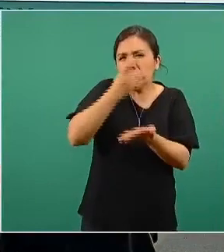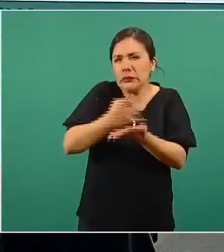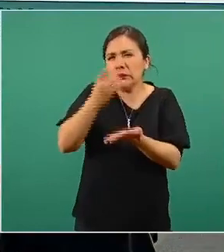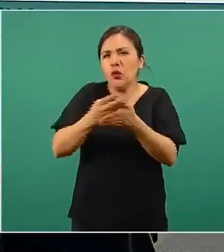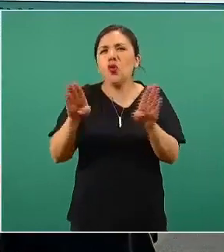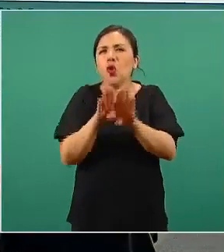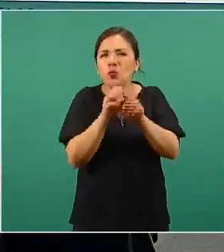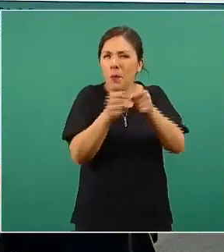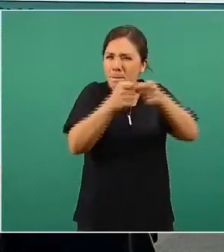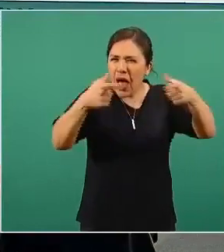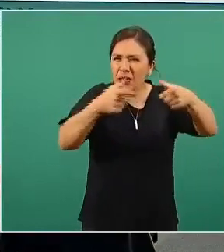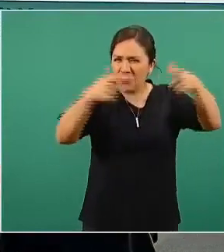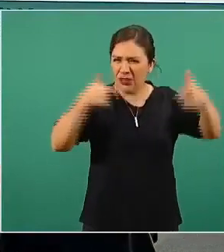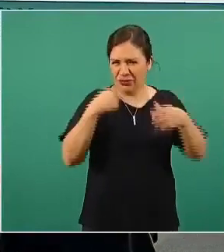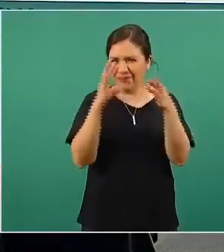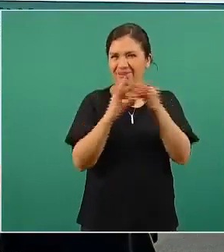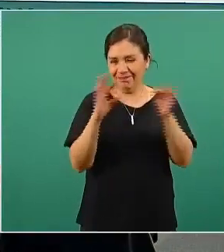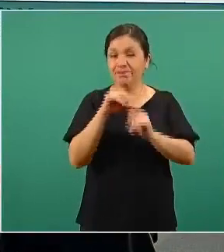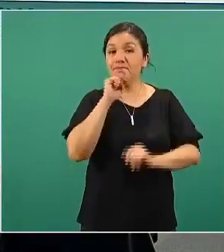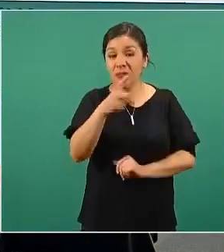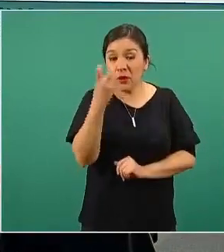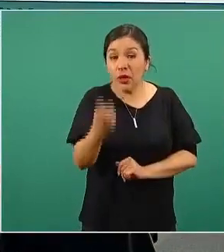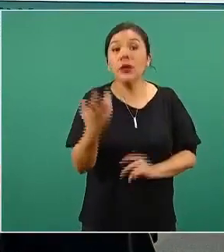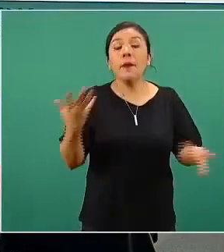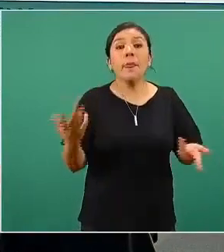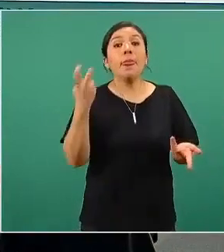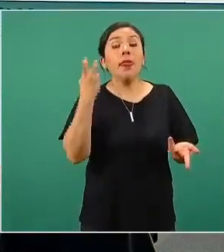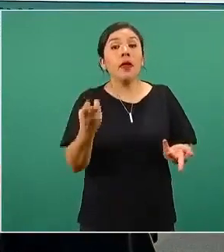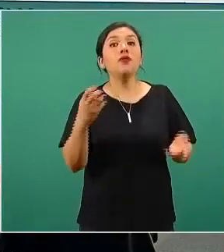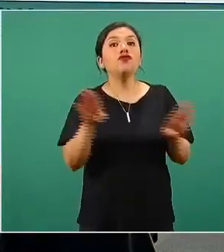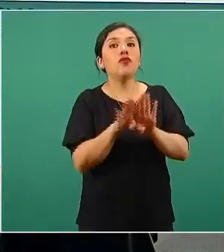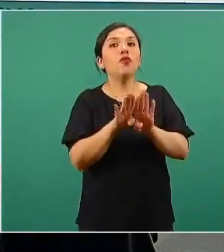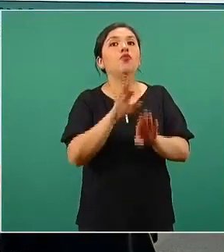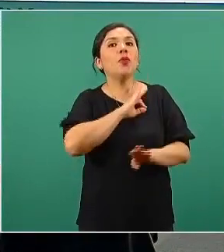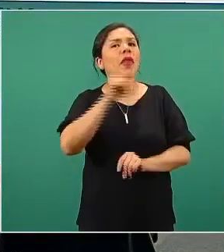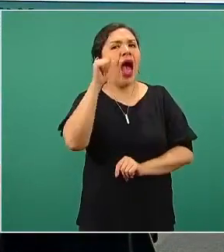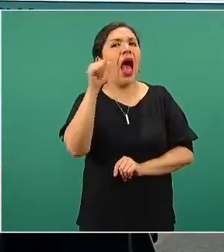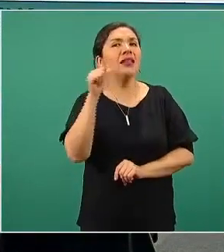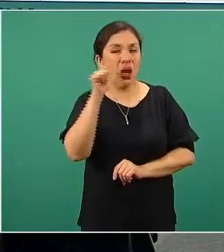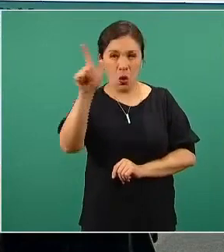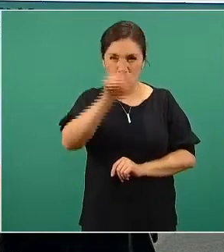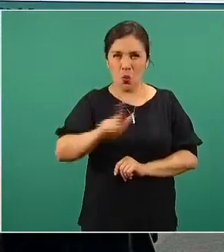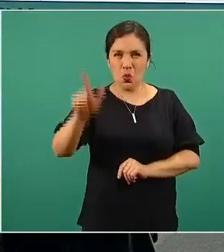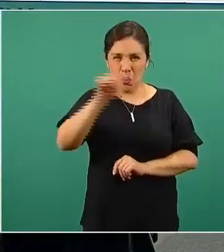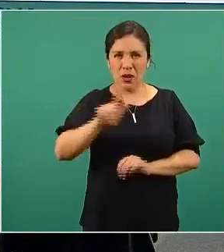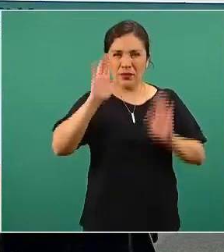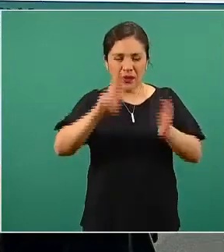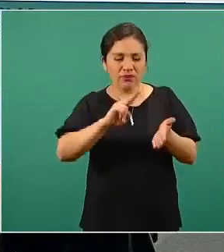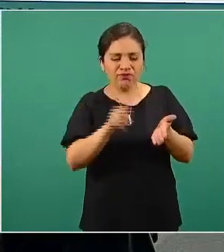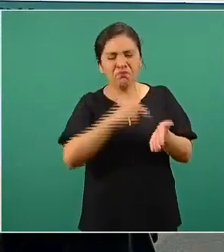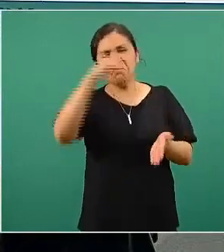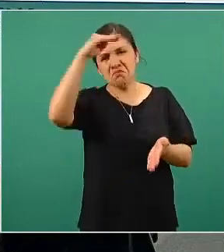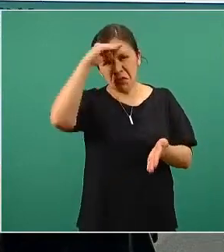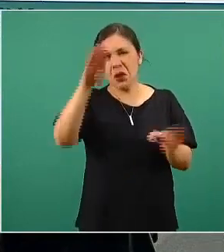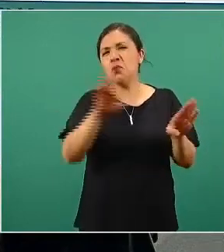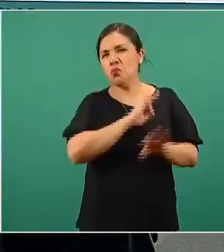de expansión del que estamos hablando, que resolvimos ayer lunes el utilizar.